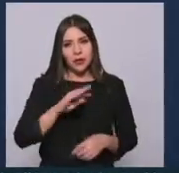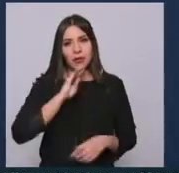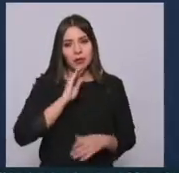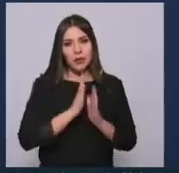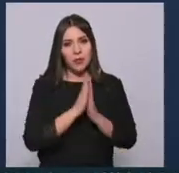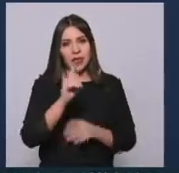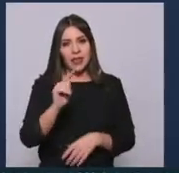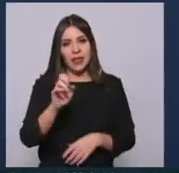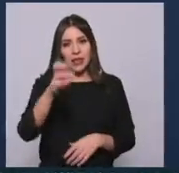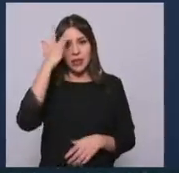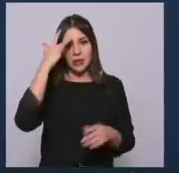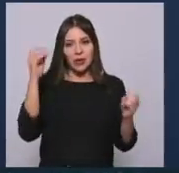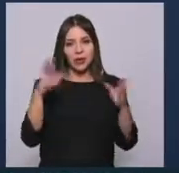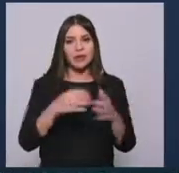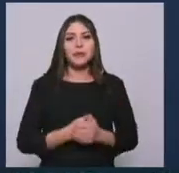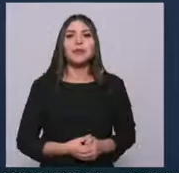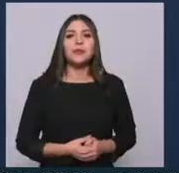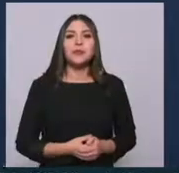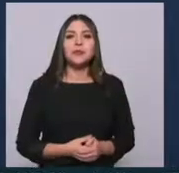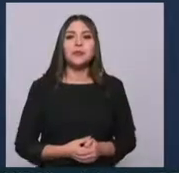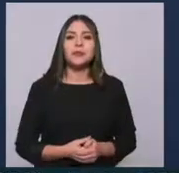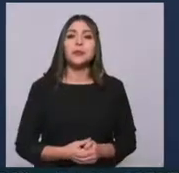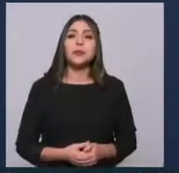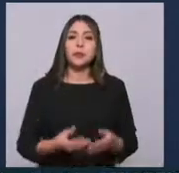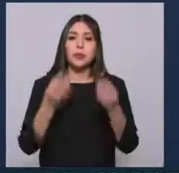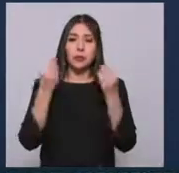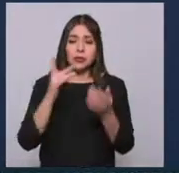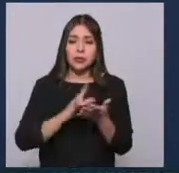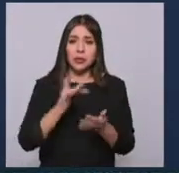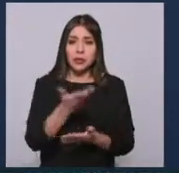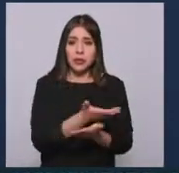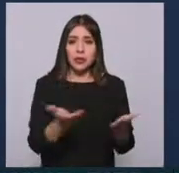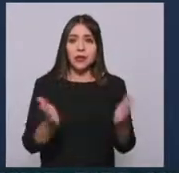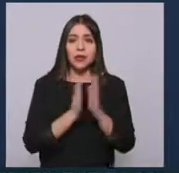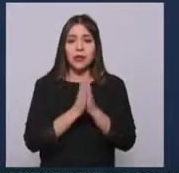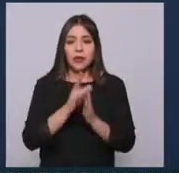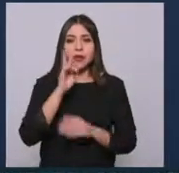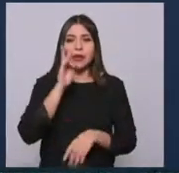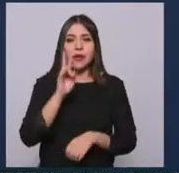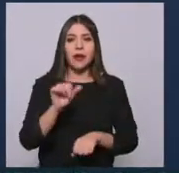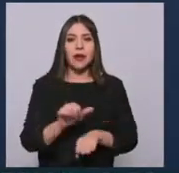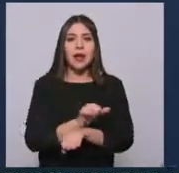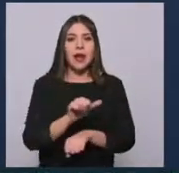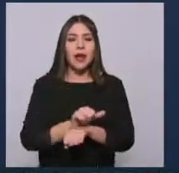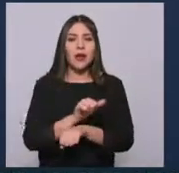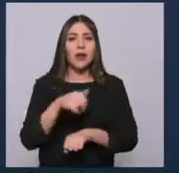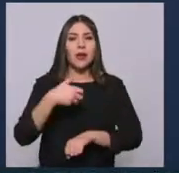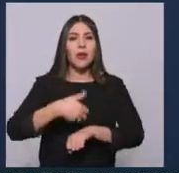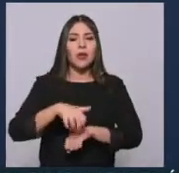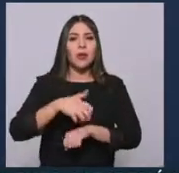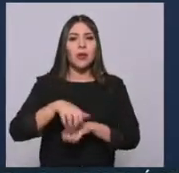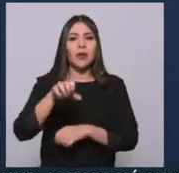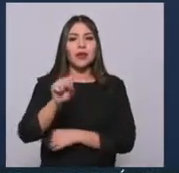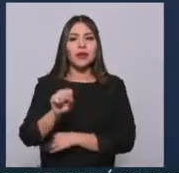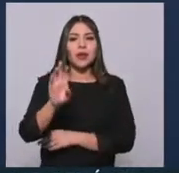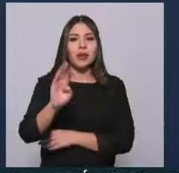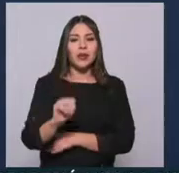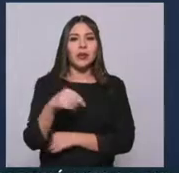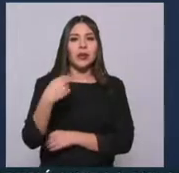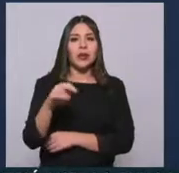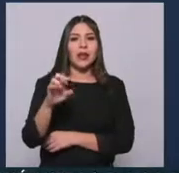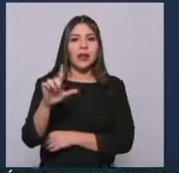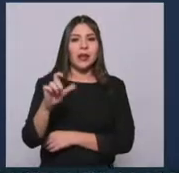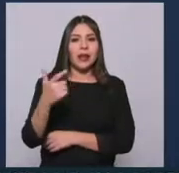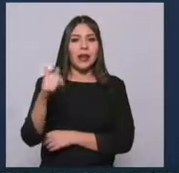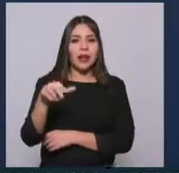de ese té mágico. No, muchas gracias a ustedes. No se les olvide seguir a la camioneta número 69 de Elegancia Textil Hotelera y